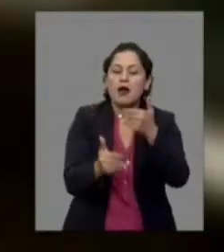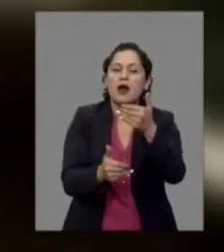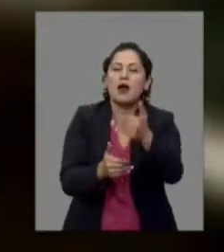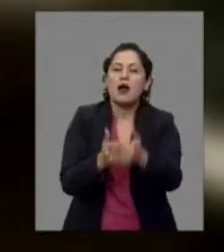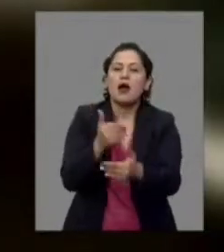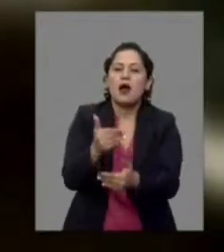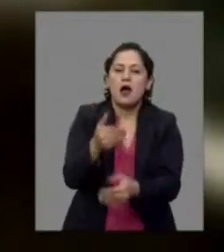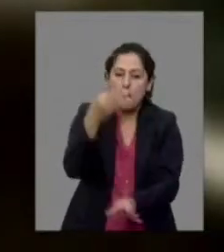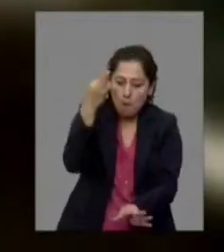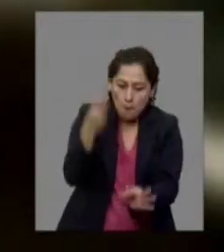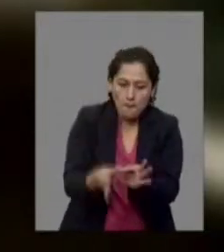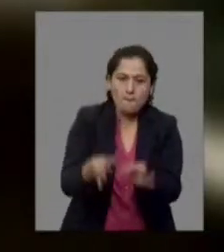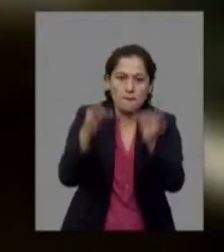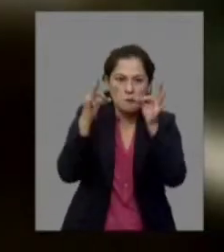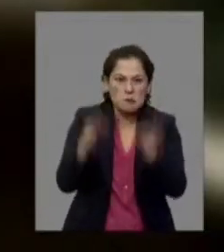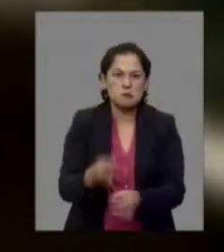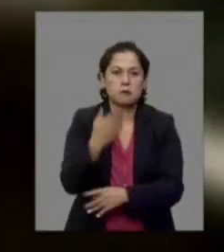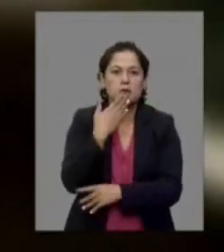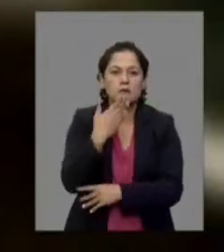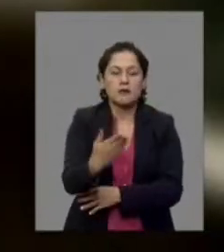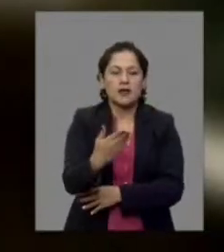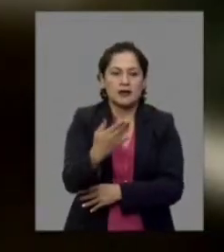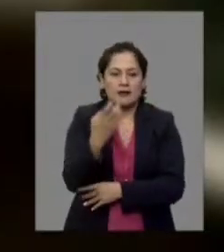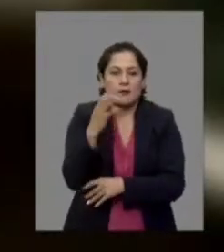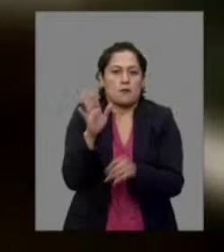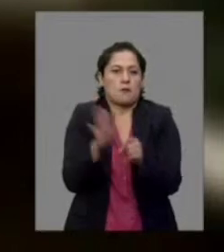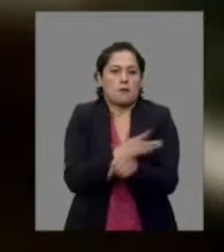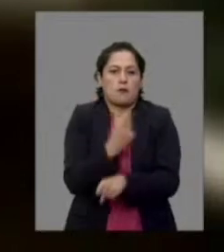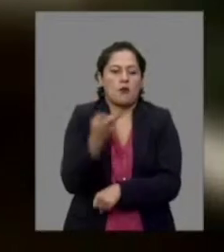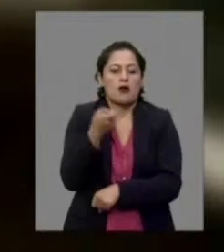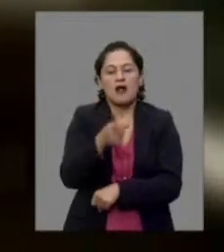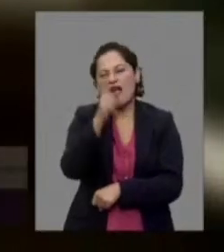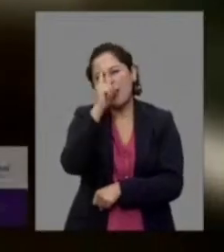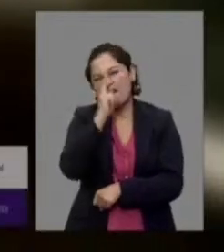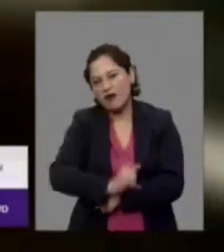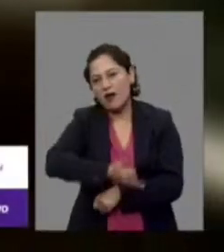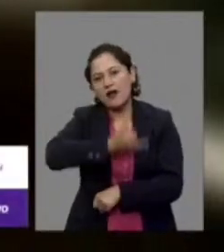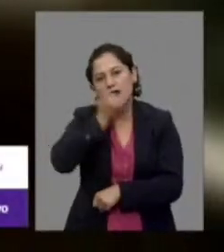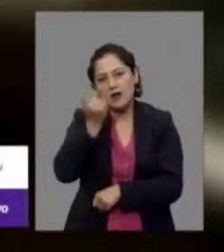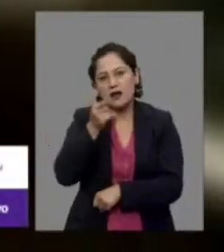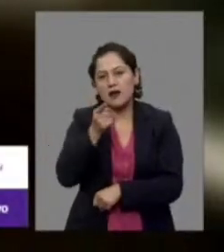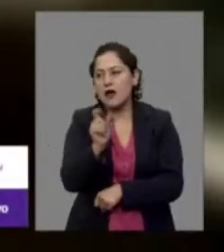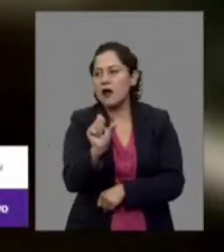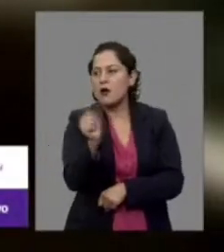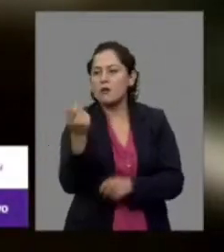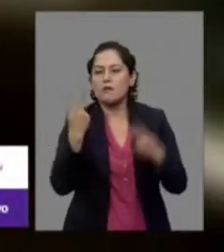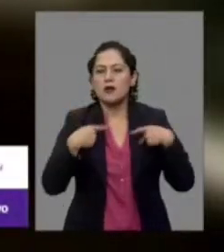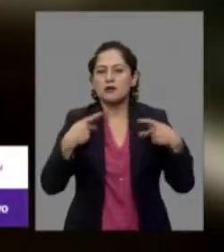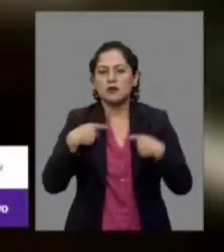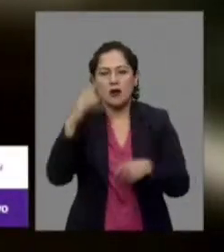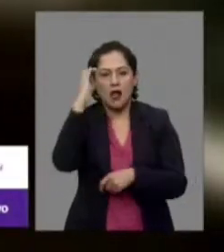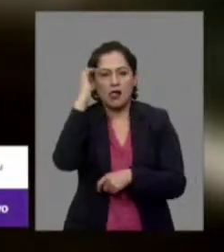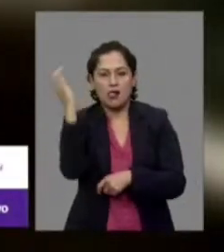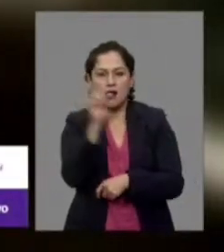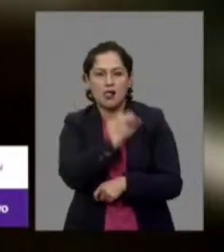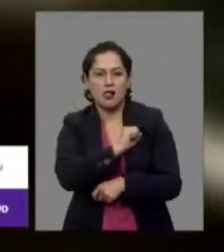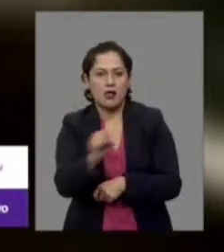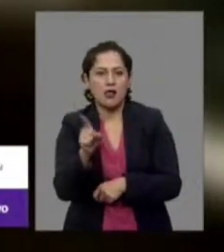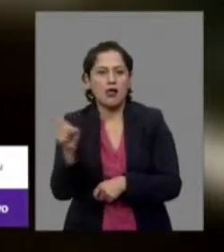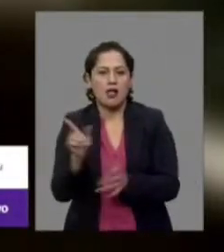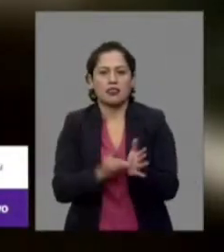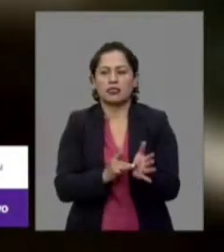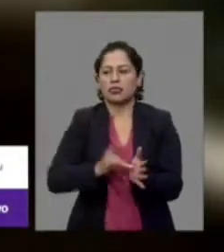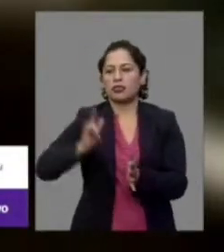para hacer de los juzgados penales una puerta giratoria, porque con frecuencia las